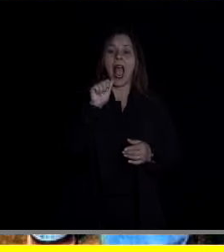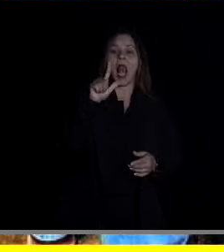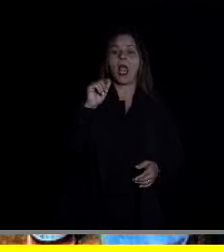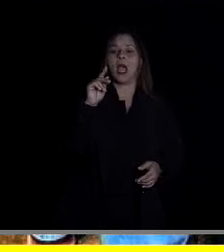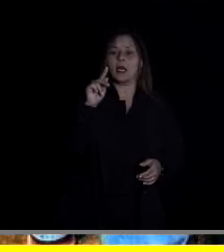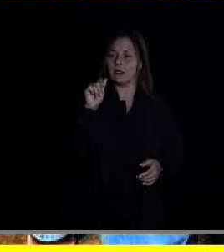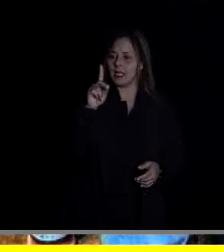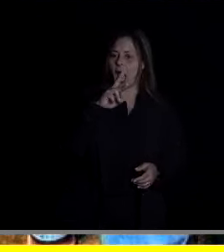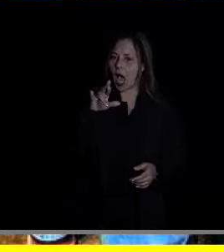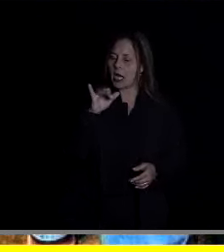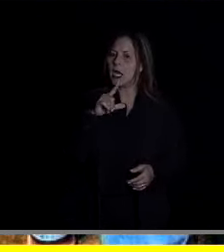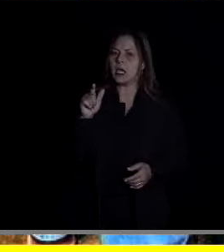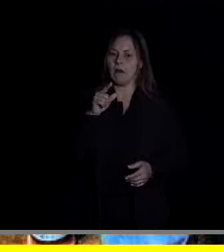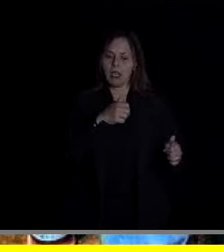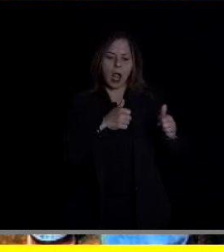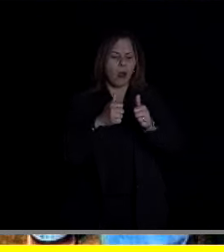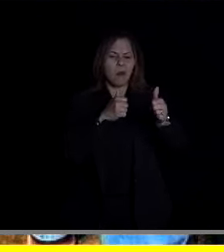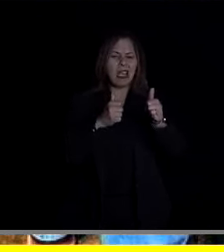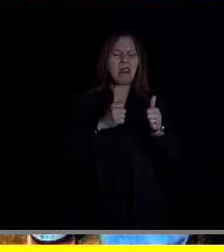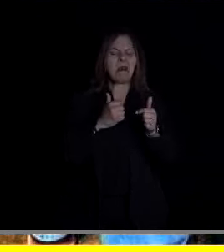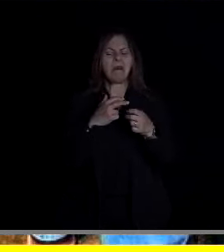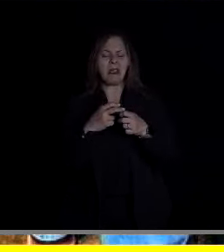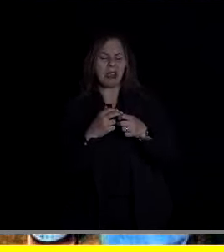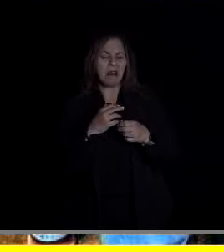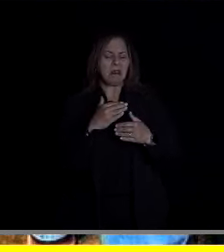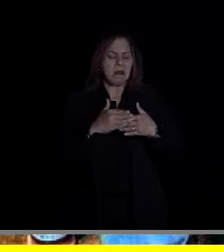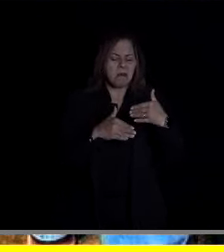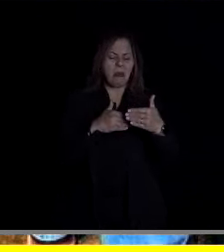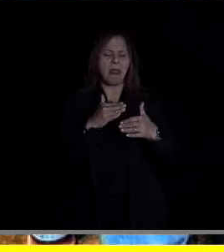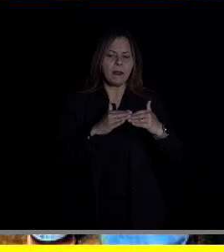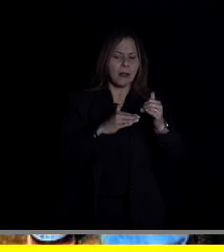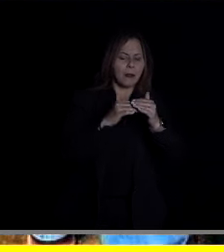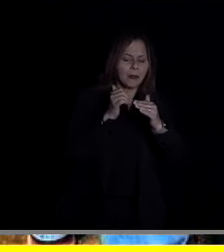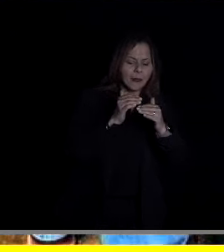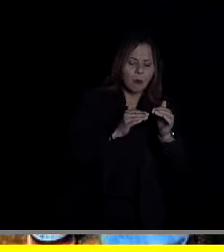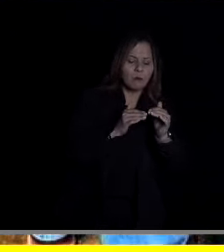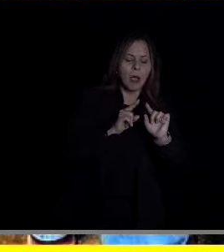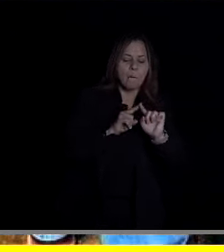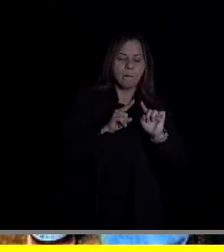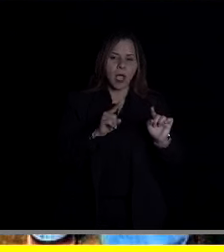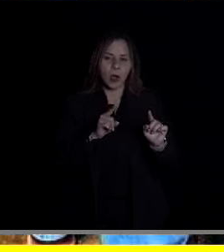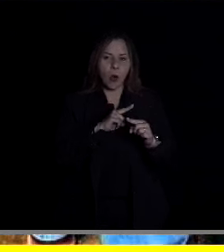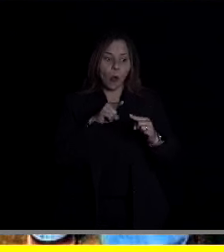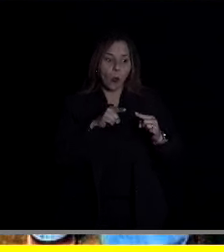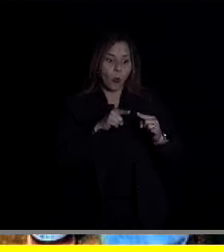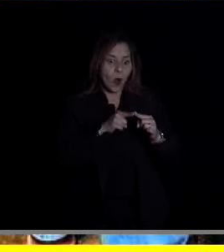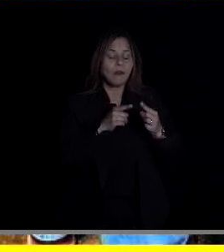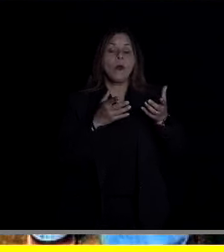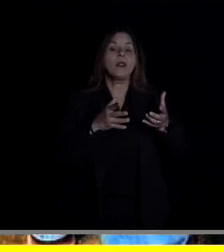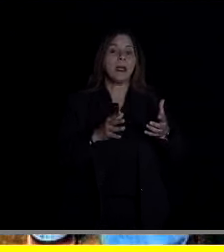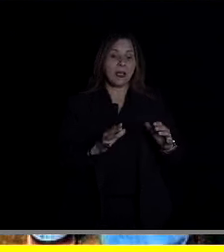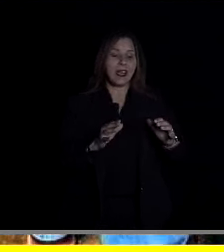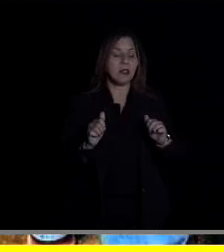estos proyectos vienen acompañados de algunas incomodidades durante el proceso de construcción. Sin embargo, cuando el mismo concluya, representará un